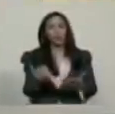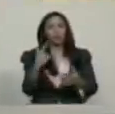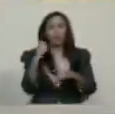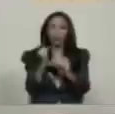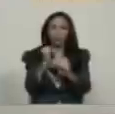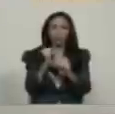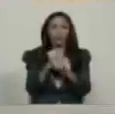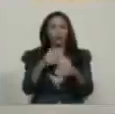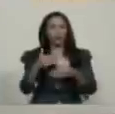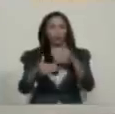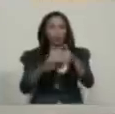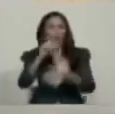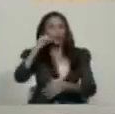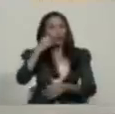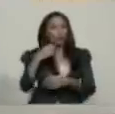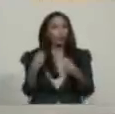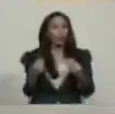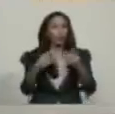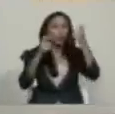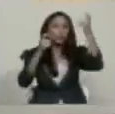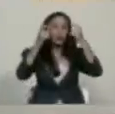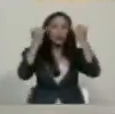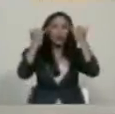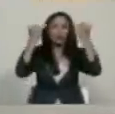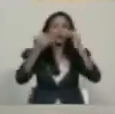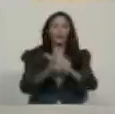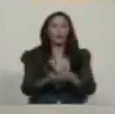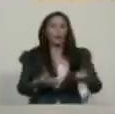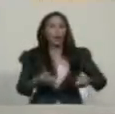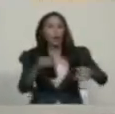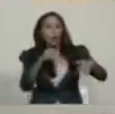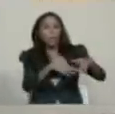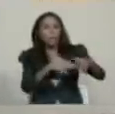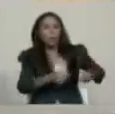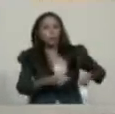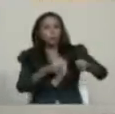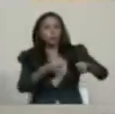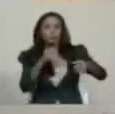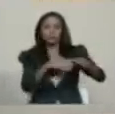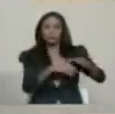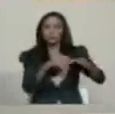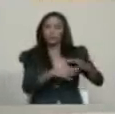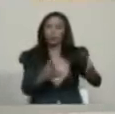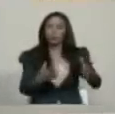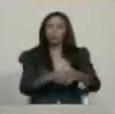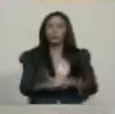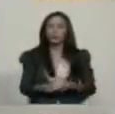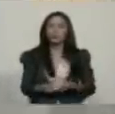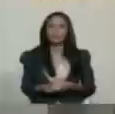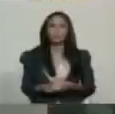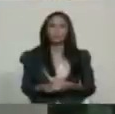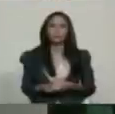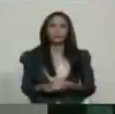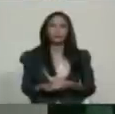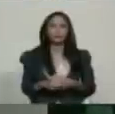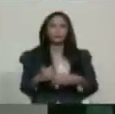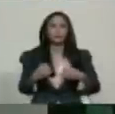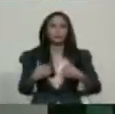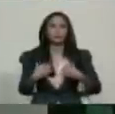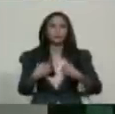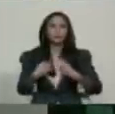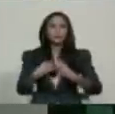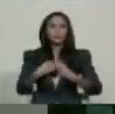entonces, recordamos cómo el comandante Chávez andaba con una bolsita de coltán. Cuando en aquel